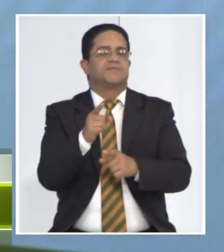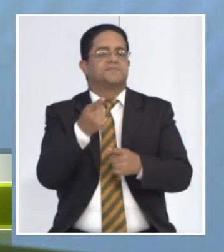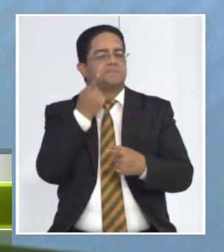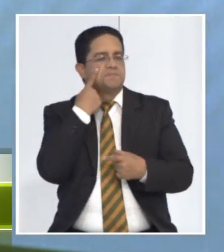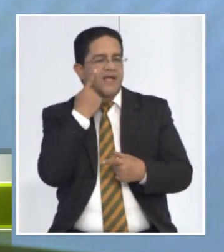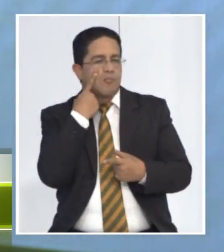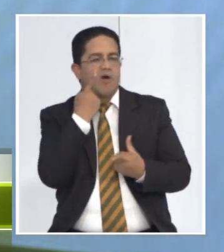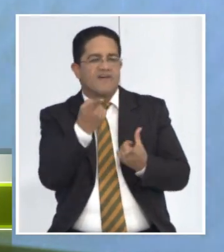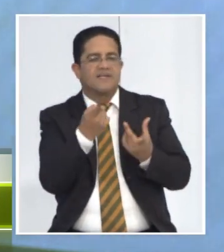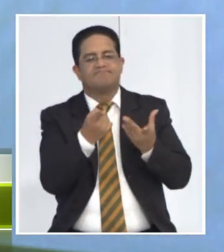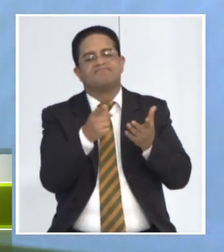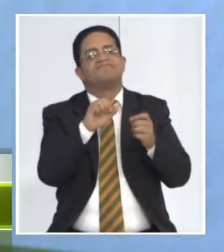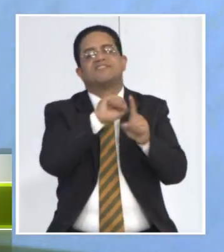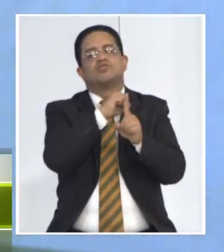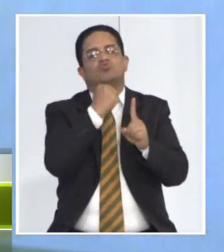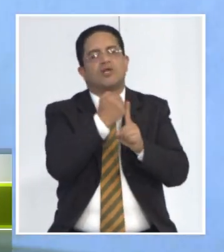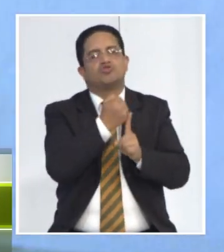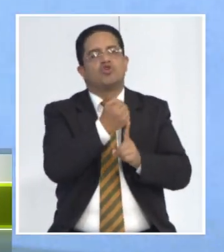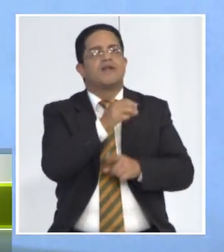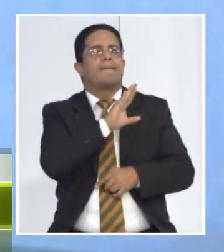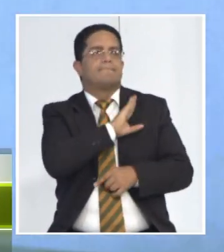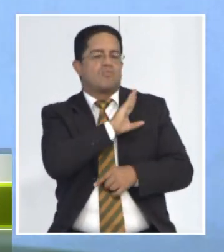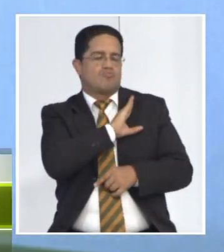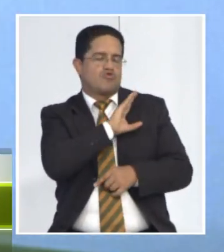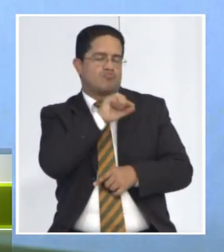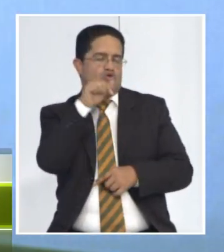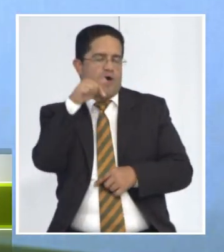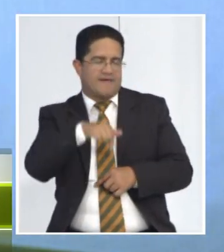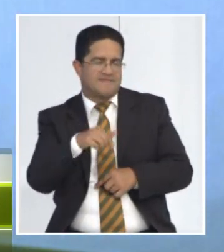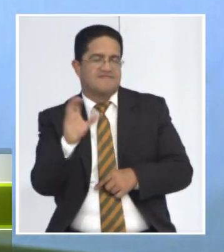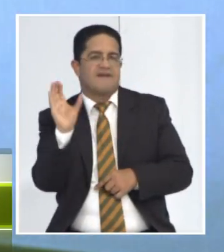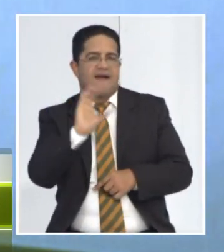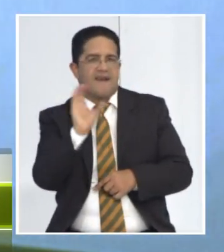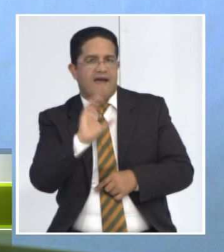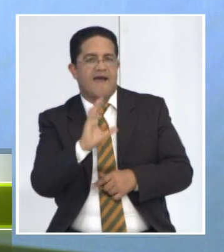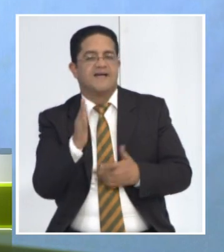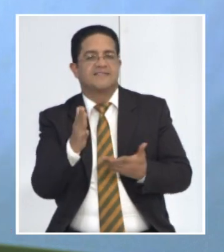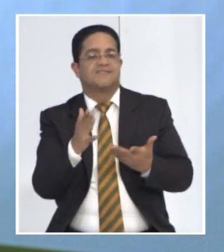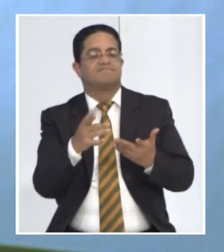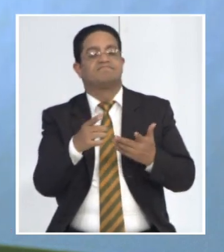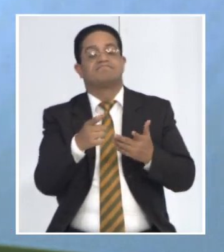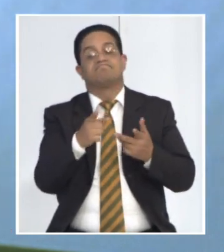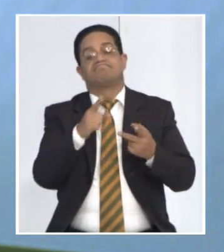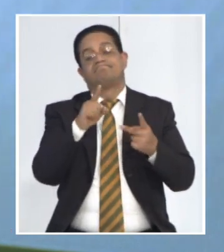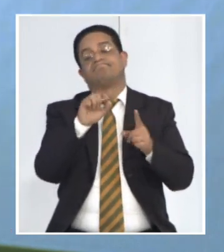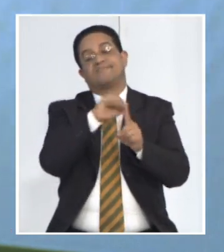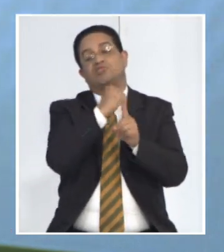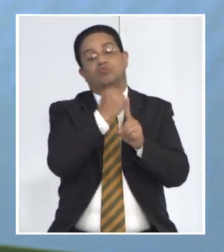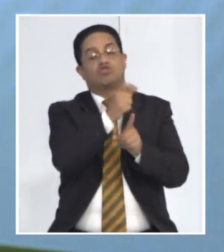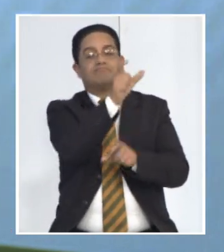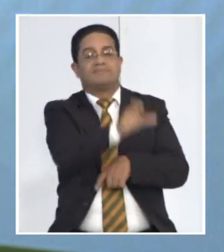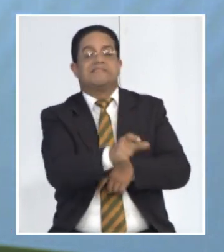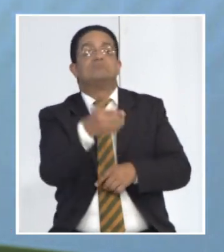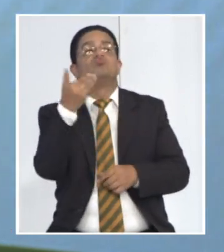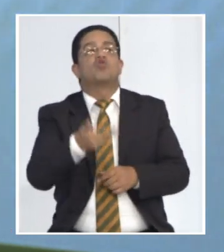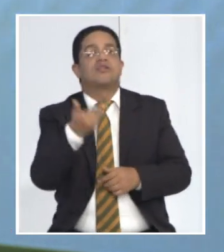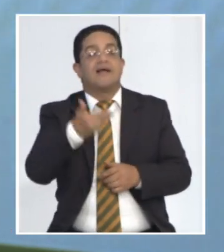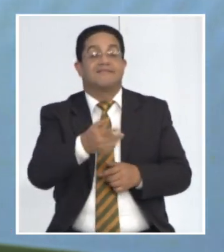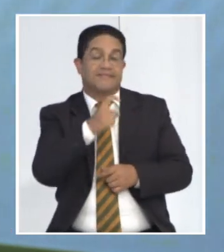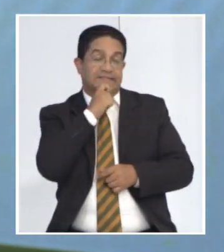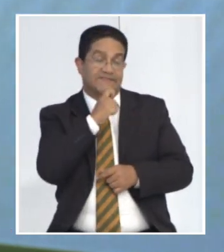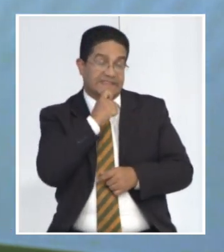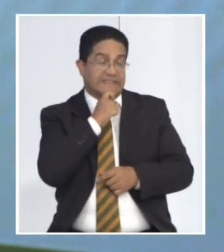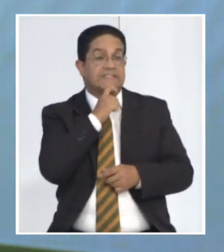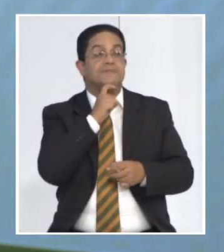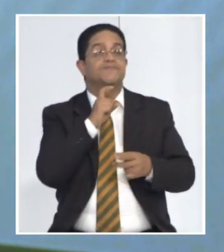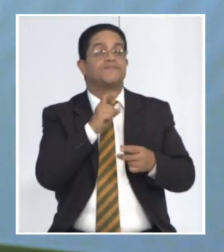casos puntuales de terapéutica endoscópica, casos de alta relevancia, de alta tecnología, complejos.